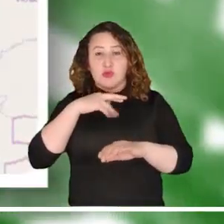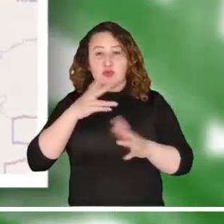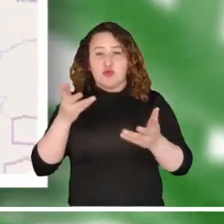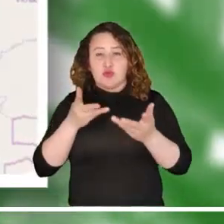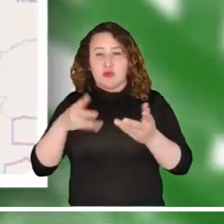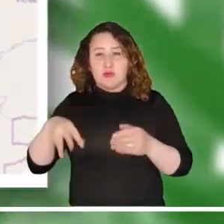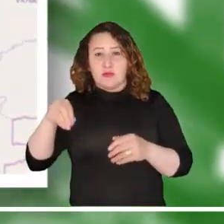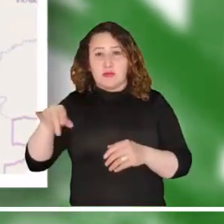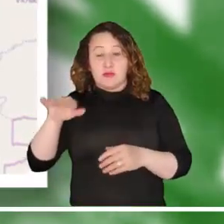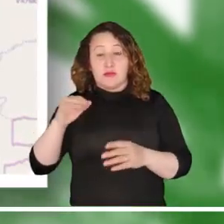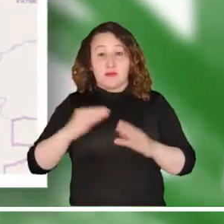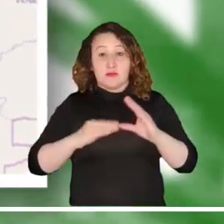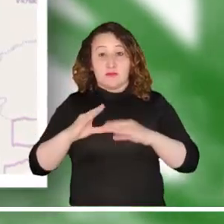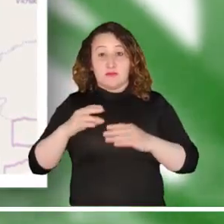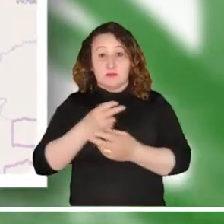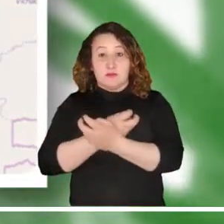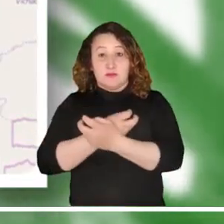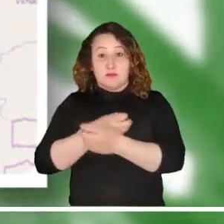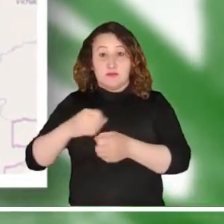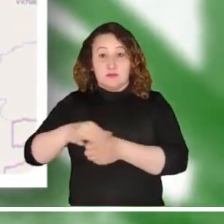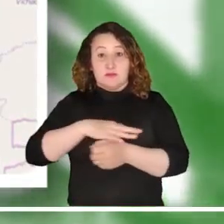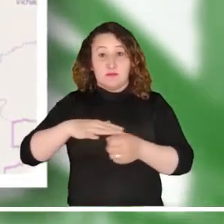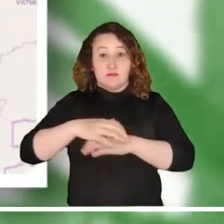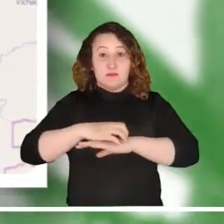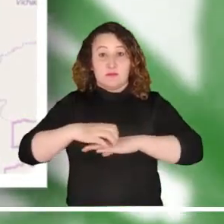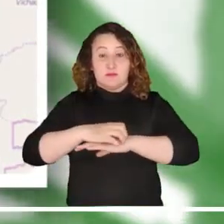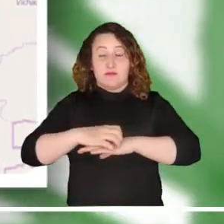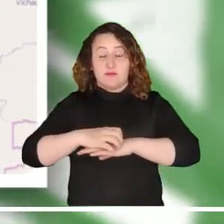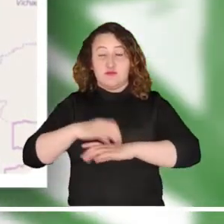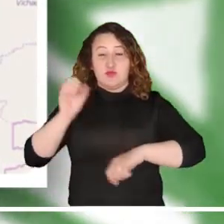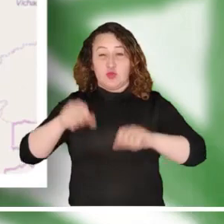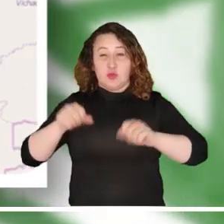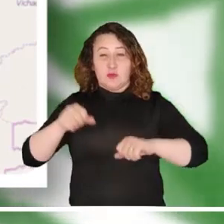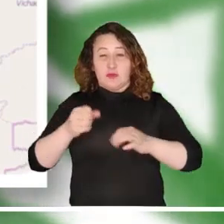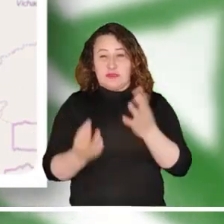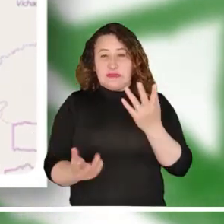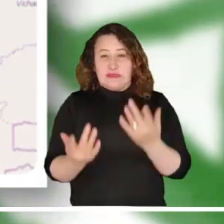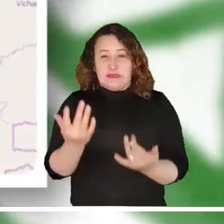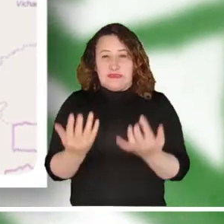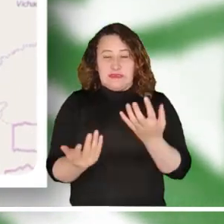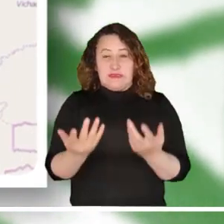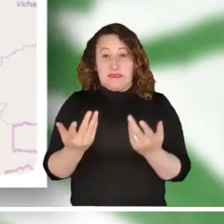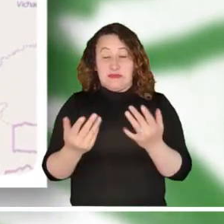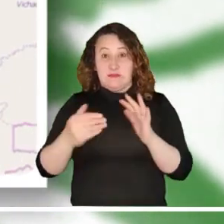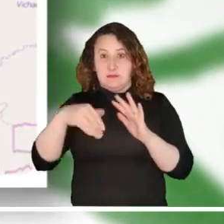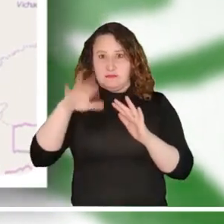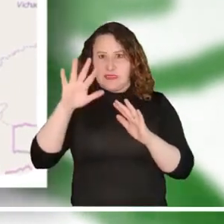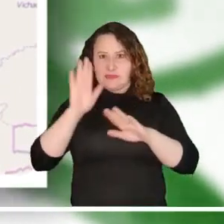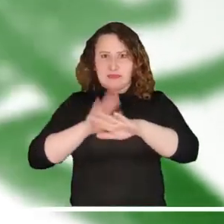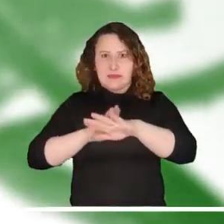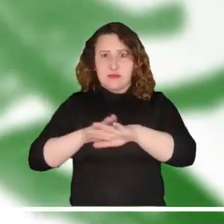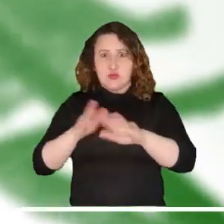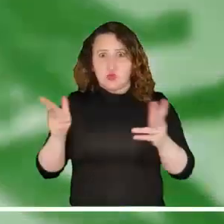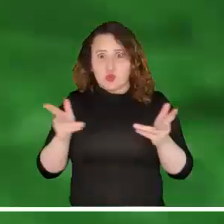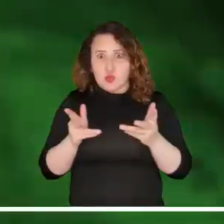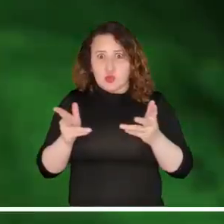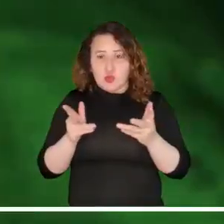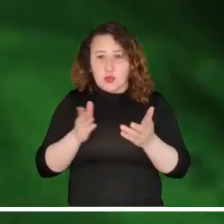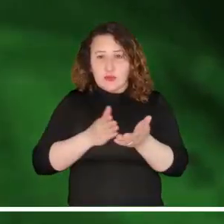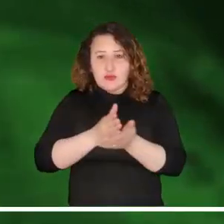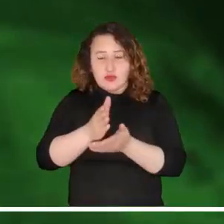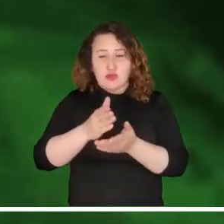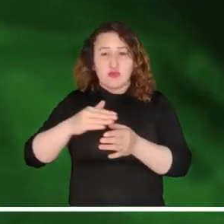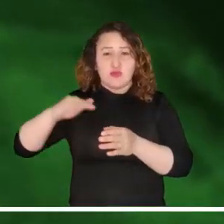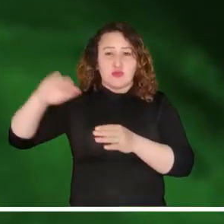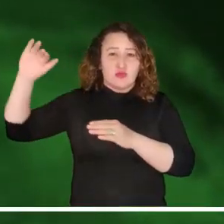Alerta roja se emite en Magdalena, Cauca, Huila, Cundinamarca y Tolima por elevada probabilidad de incendios. Persiste la